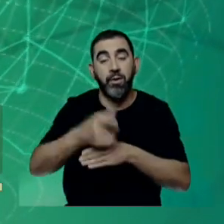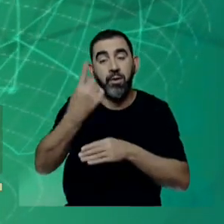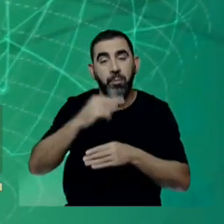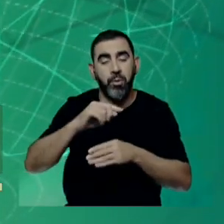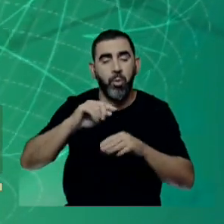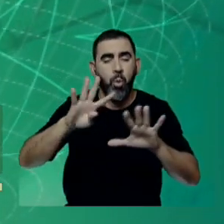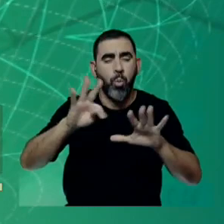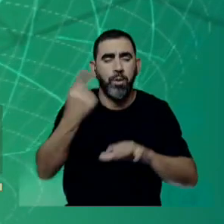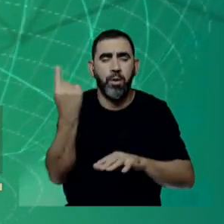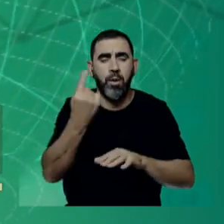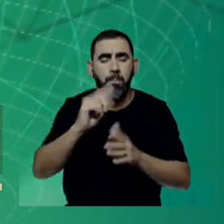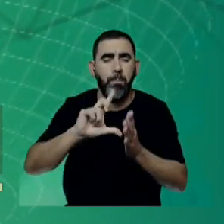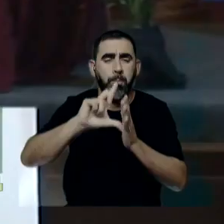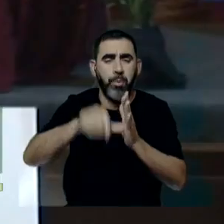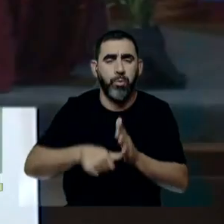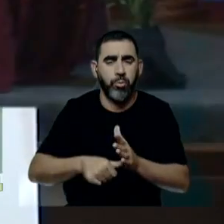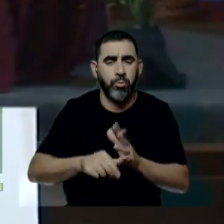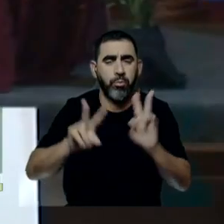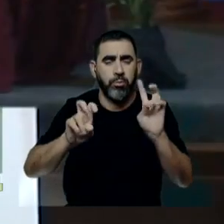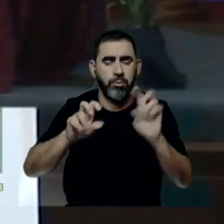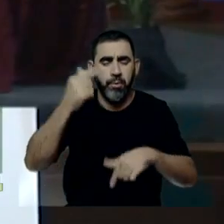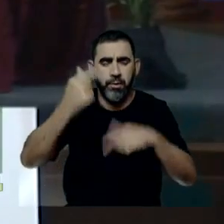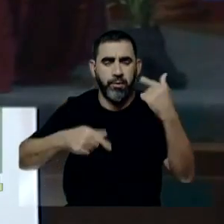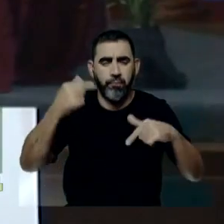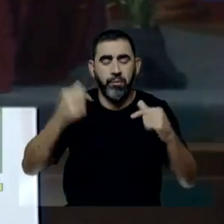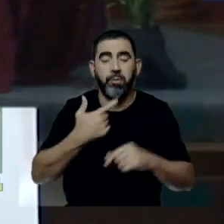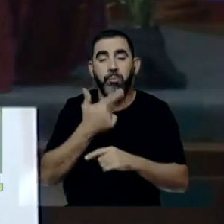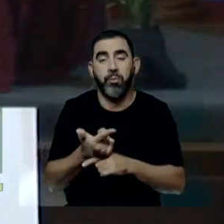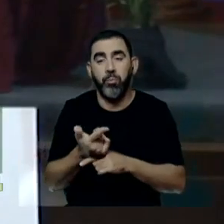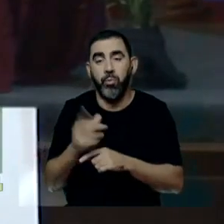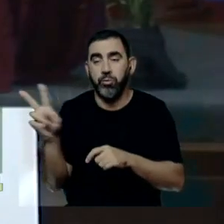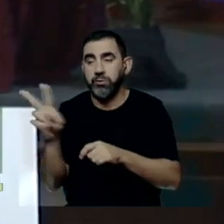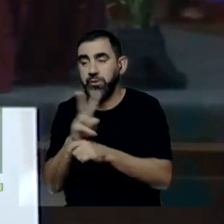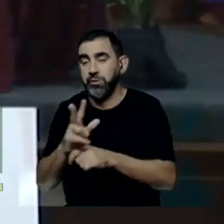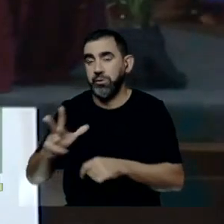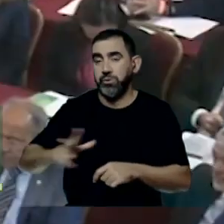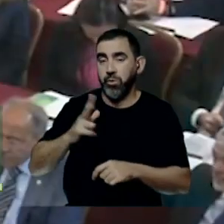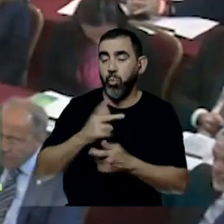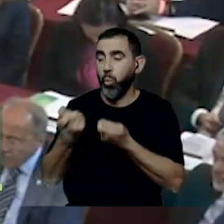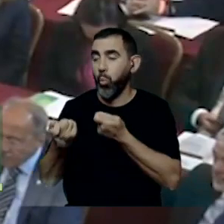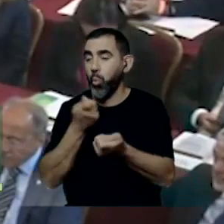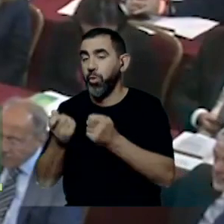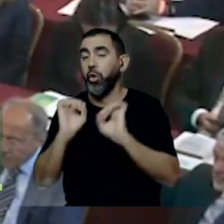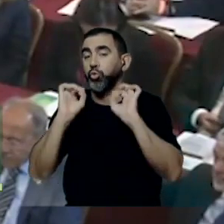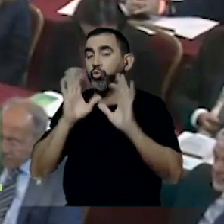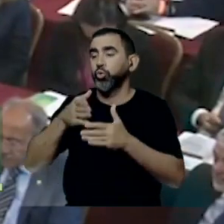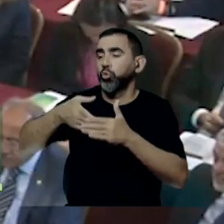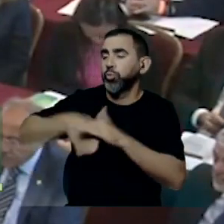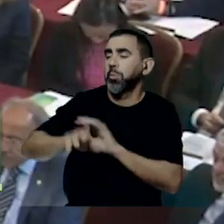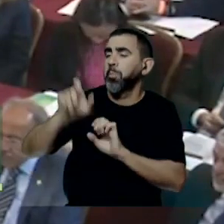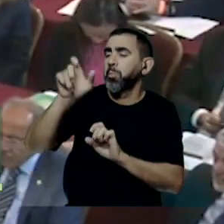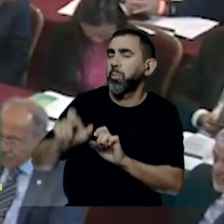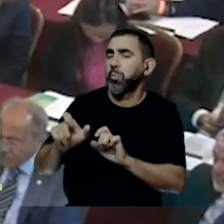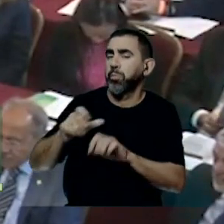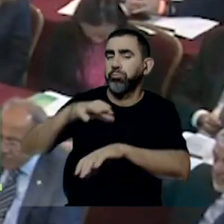de 90 minutos de retraso por motivos varios, como la colocación de seguridad privada para controlar que solo accedieran quienes tenían